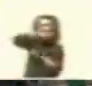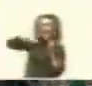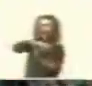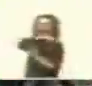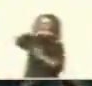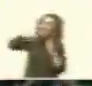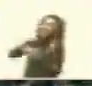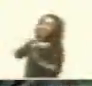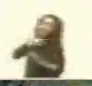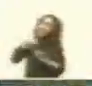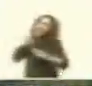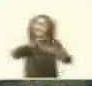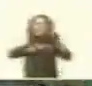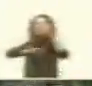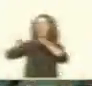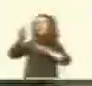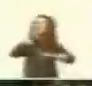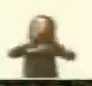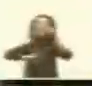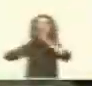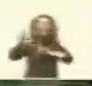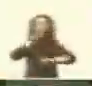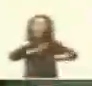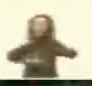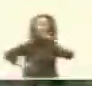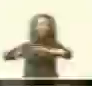que buscar.